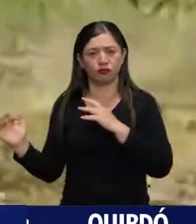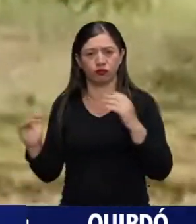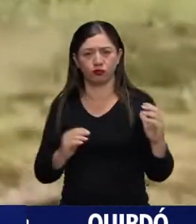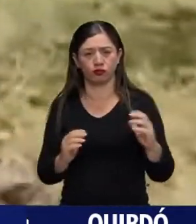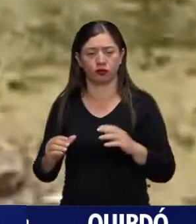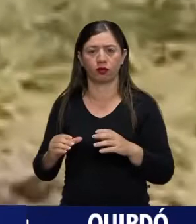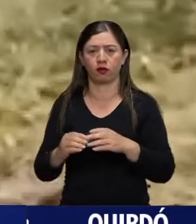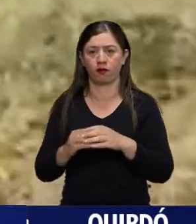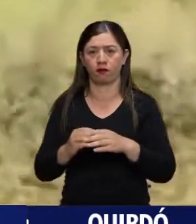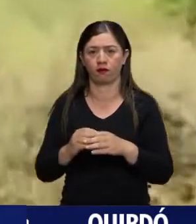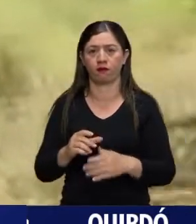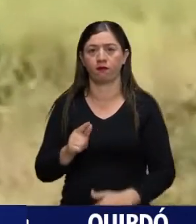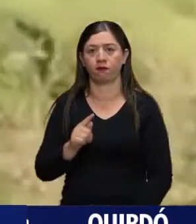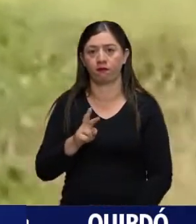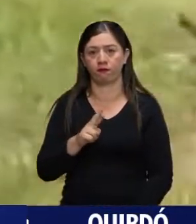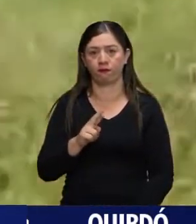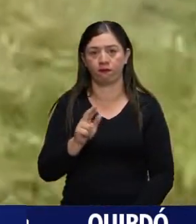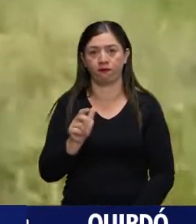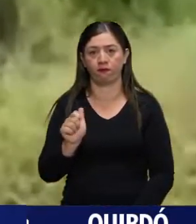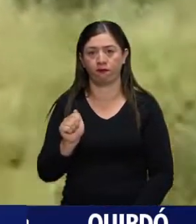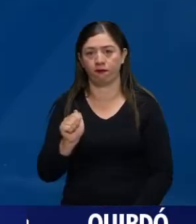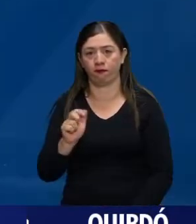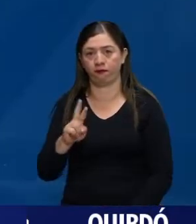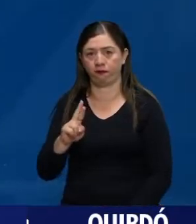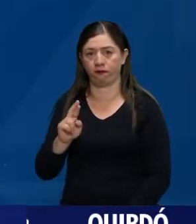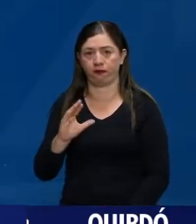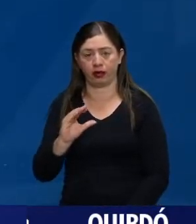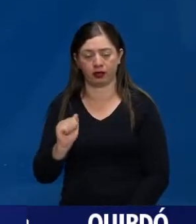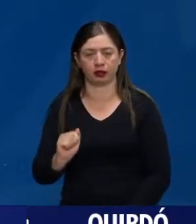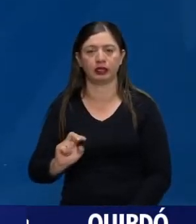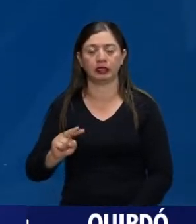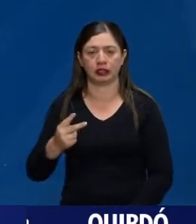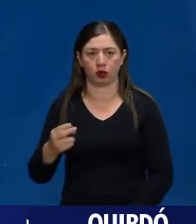columna móvil franco benavides de las farc y la segunda marquetalia